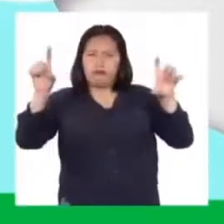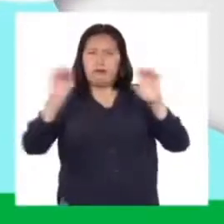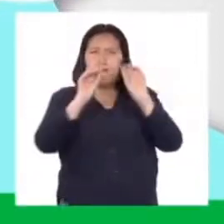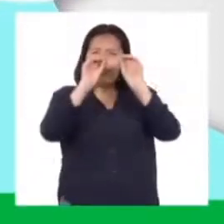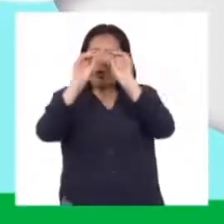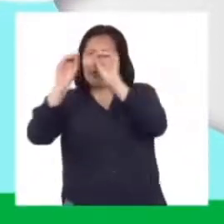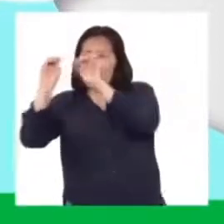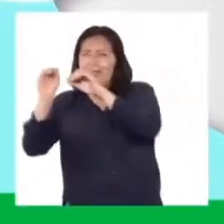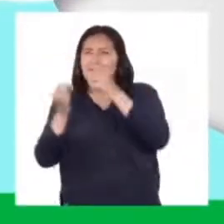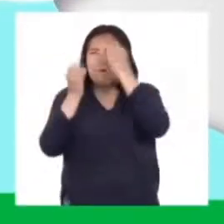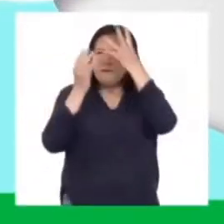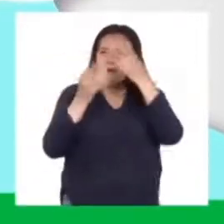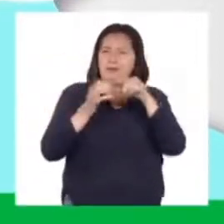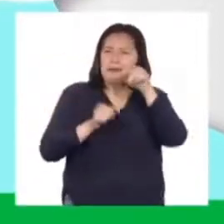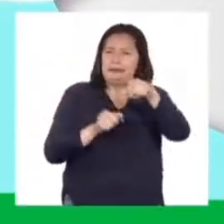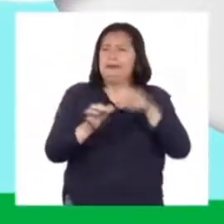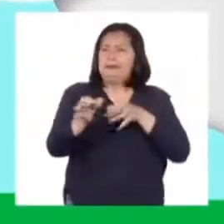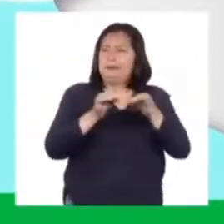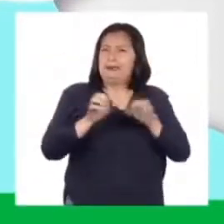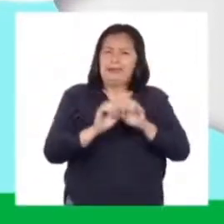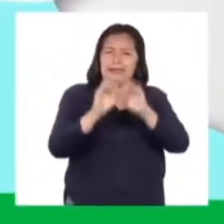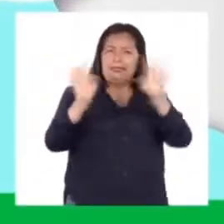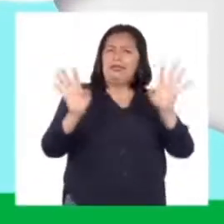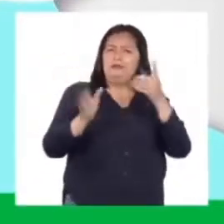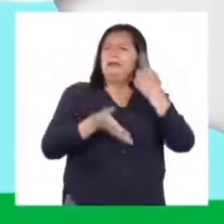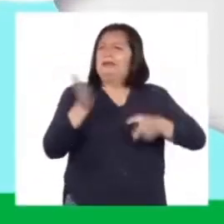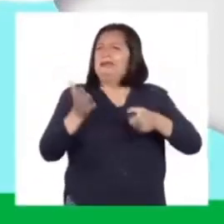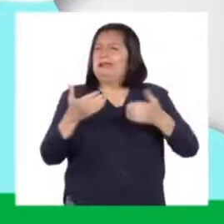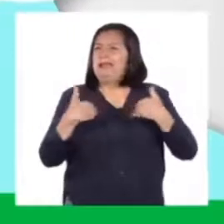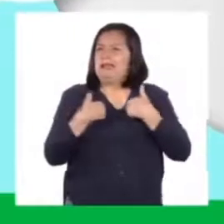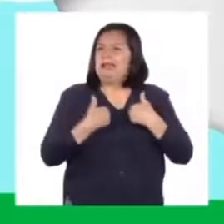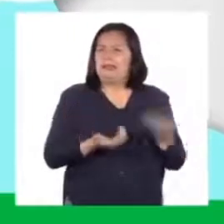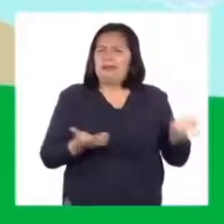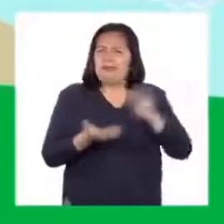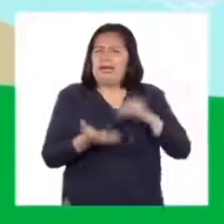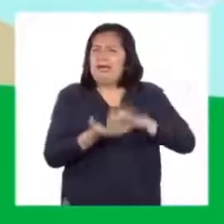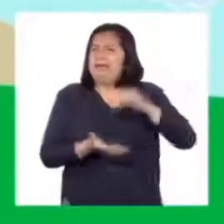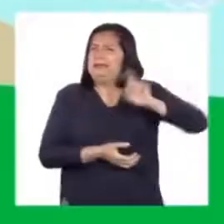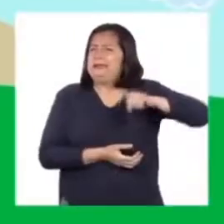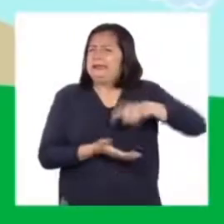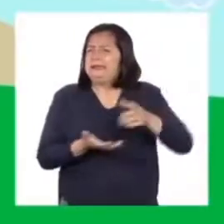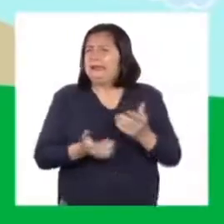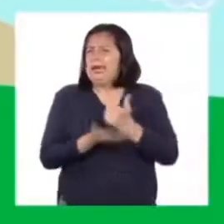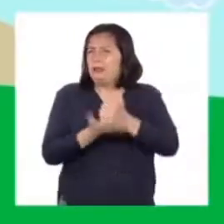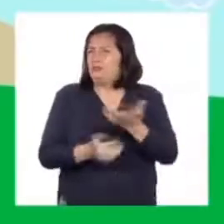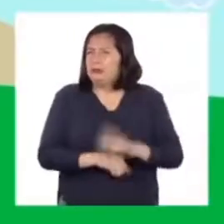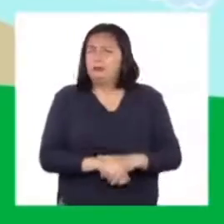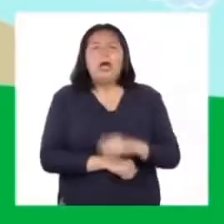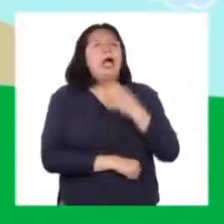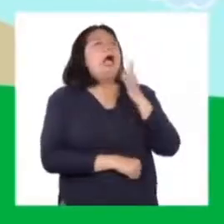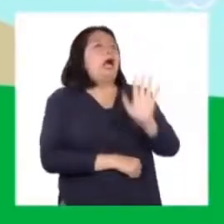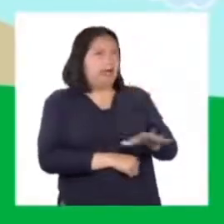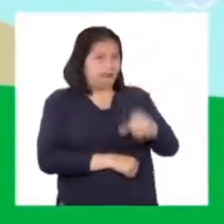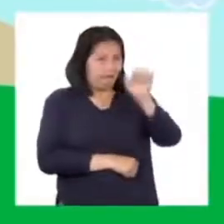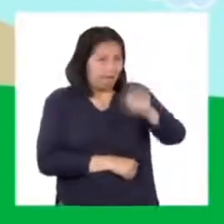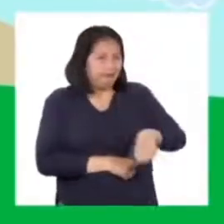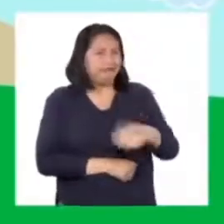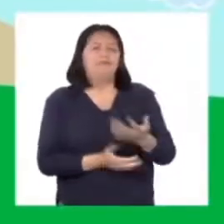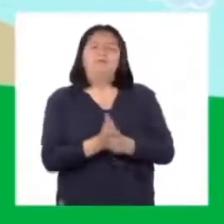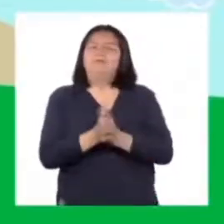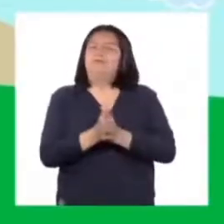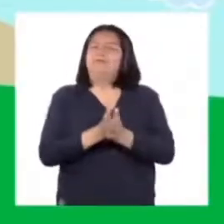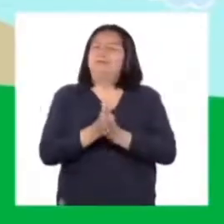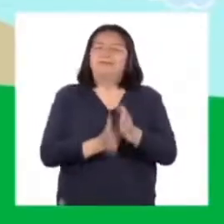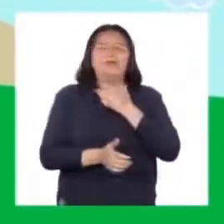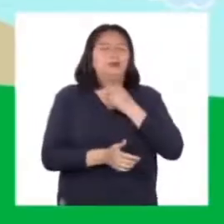información. Así se tendrá claro qué animales necesitan de más ayuda. Genial, a todos les ha encantado